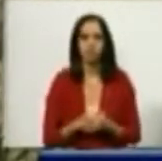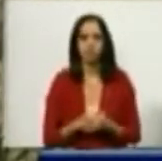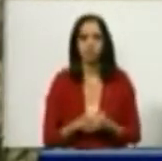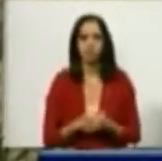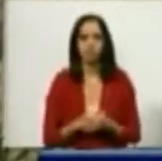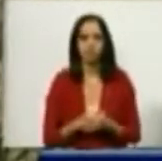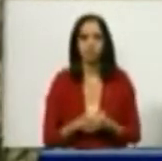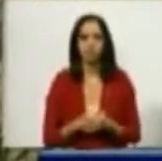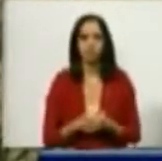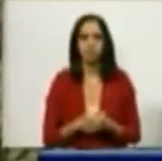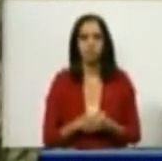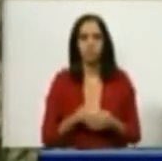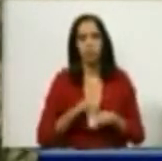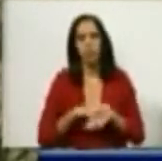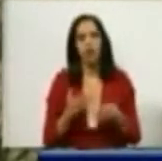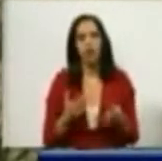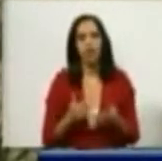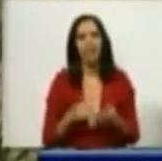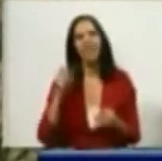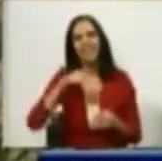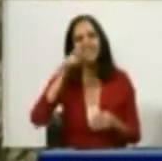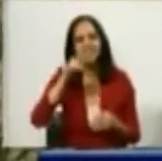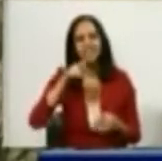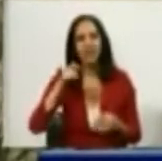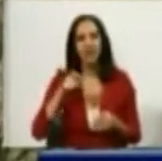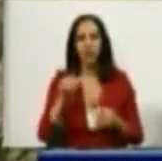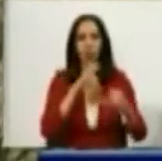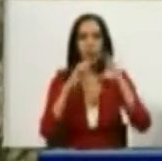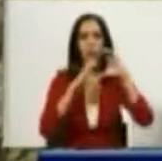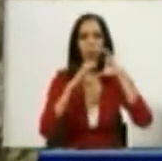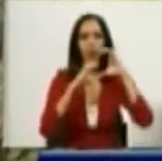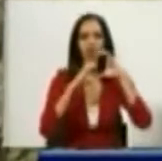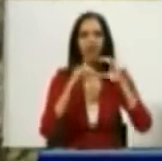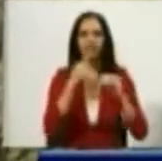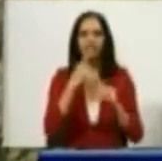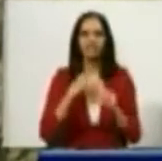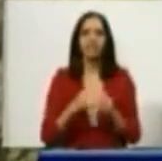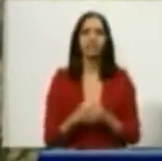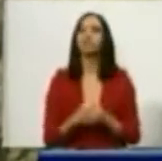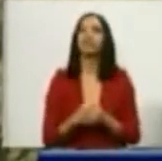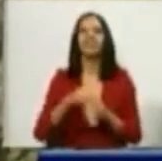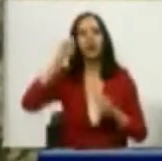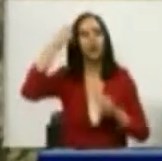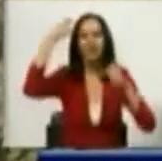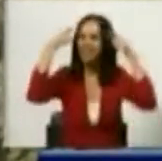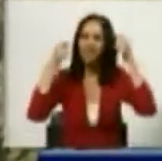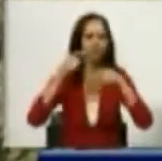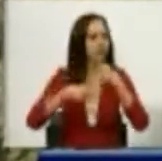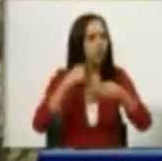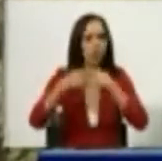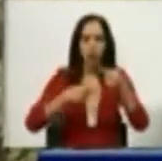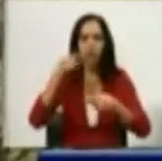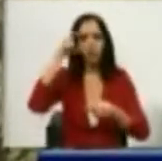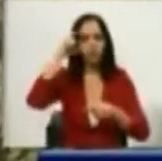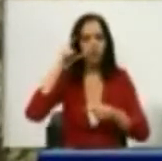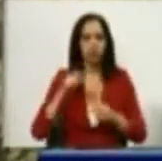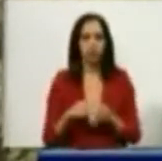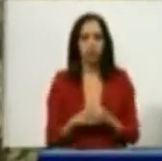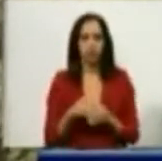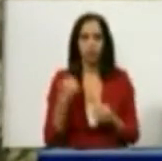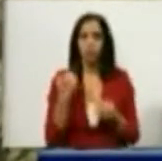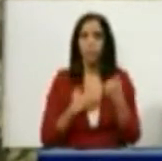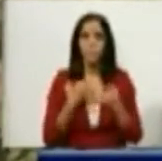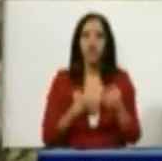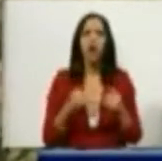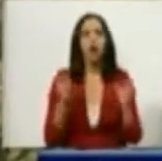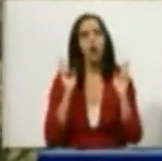porque es necesario comunicarnos decirnos necesario recordar a Chávez todos los días no solo los miércoles